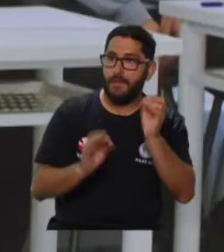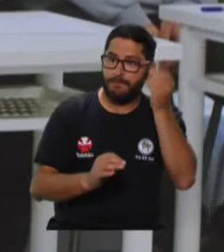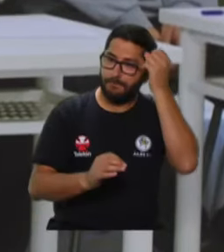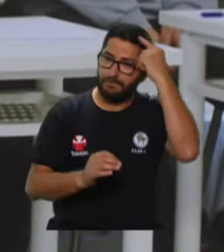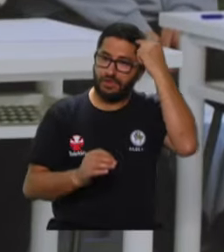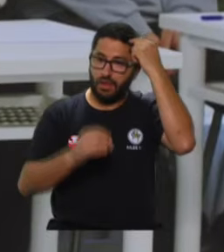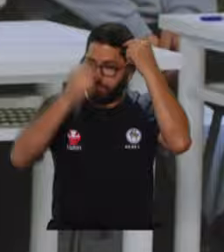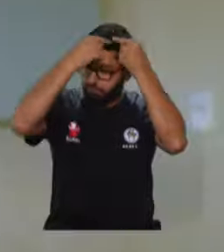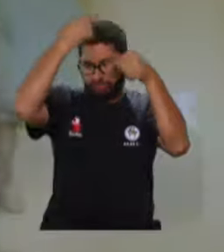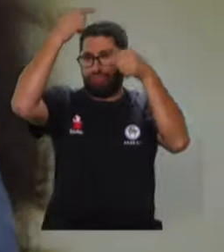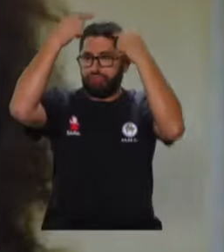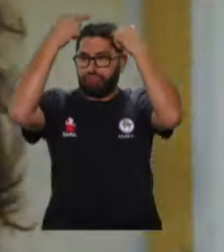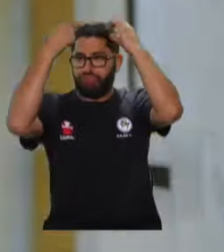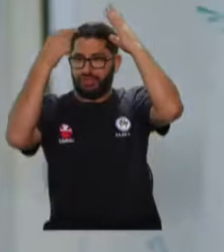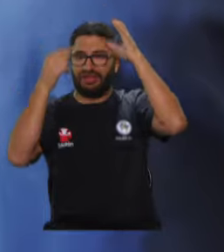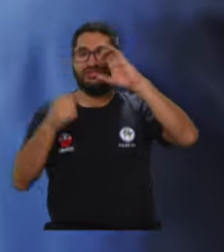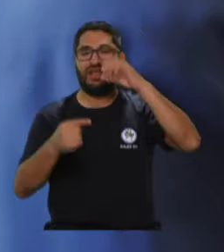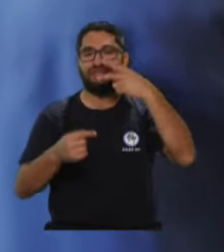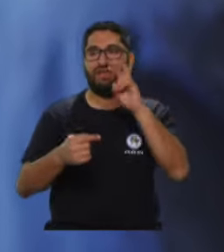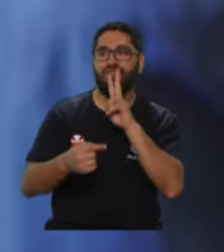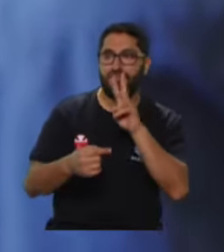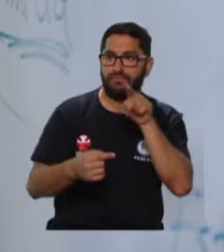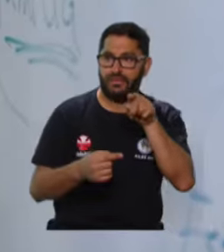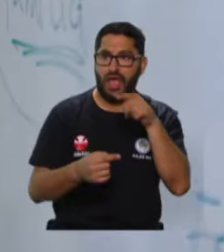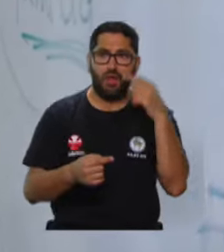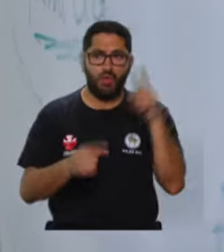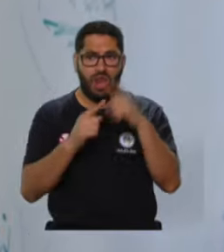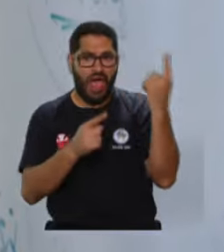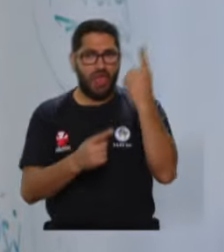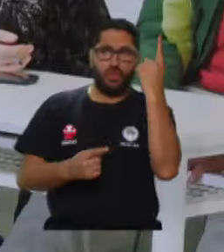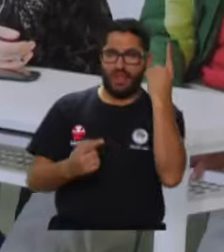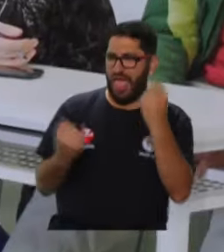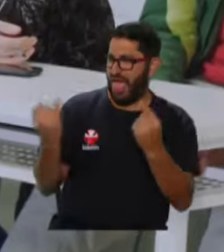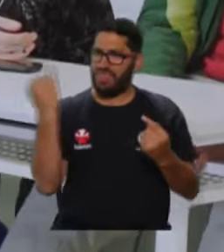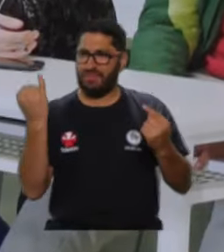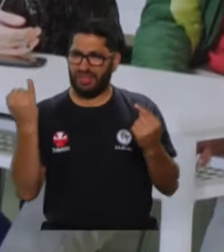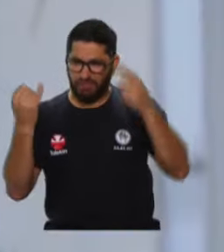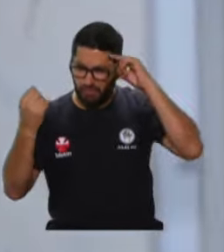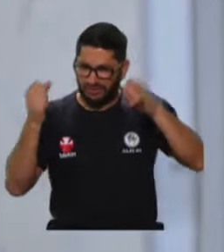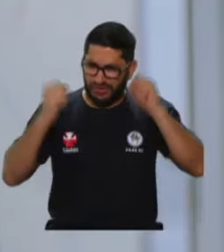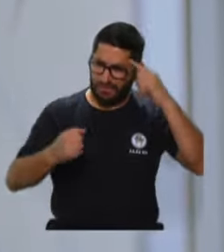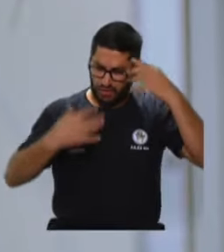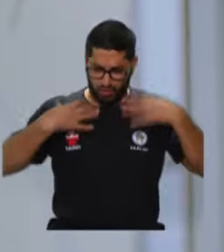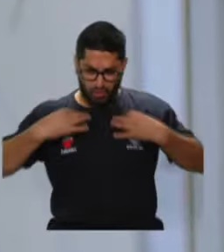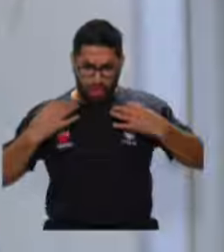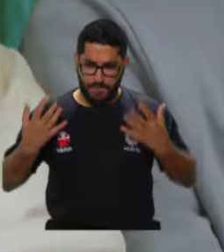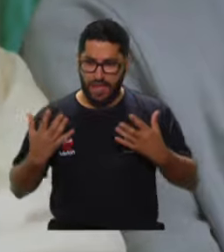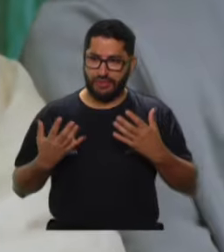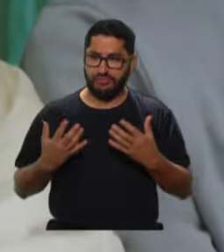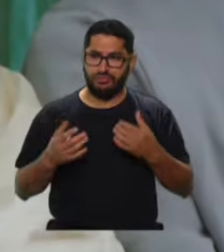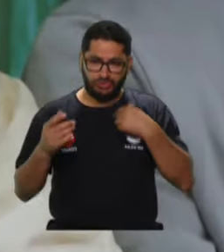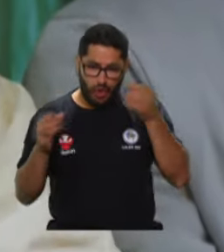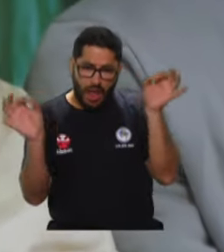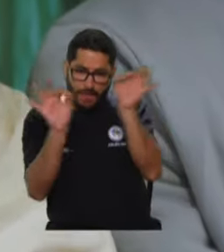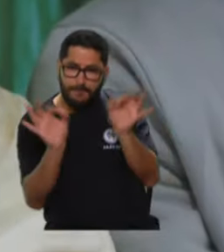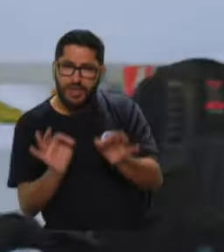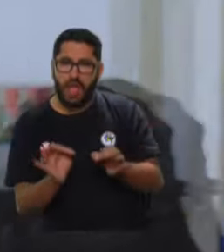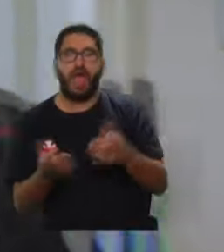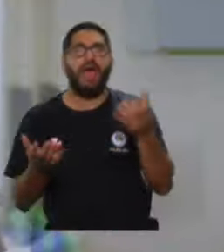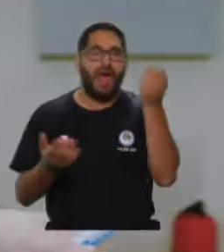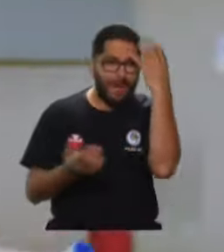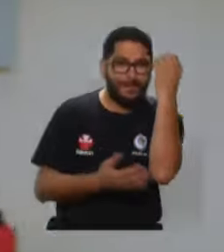lo que se quiere colocar. ¿Qué tiene? ¿Autonomía o independencia? Autonomía. Autonomía. ¿Qué le voy a entregar yo? Herramientas para ser independiente. ¿Y a través de qué?